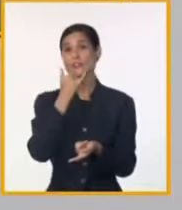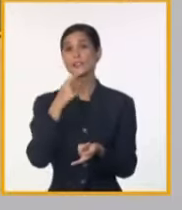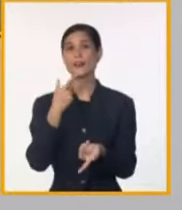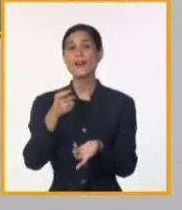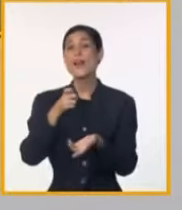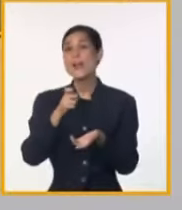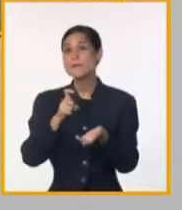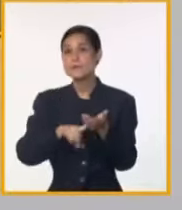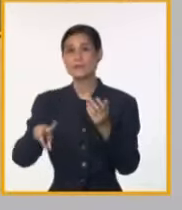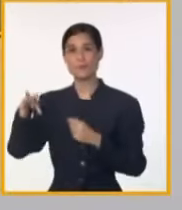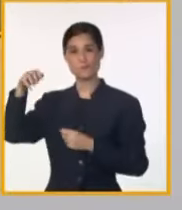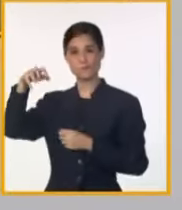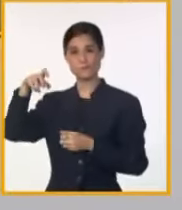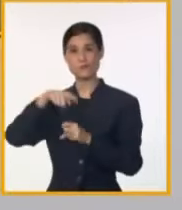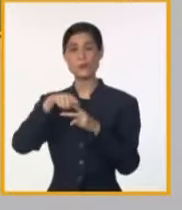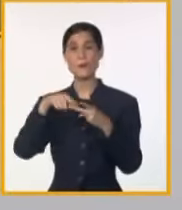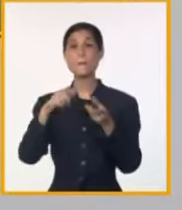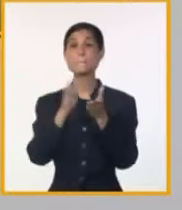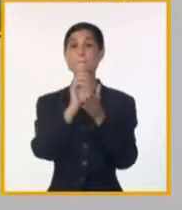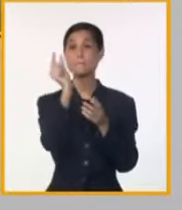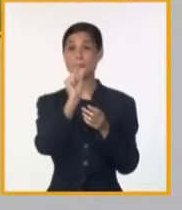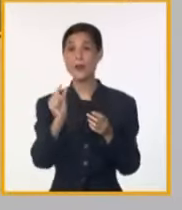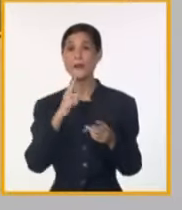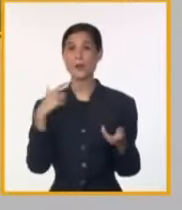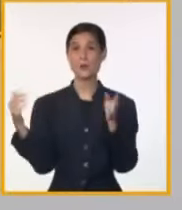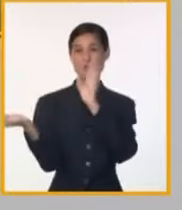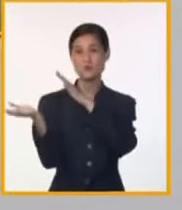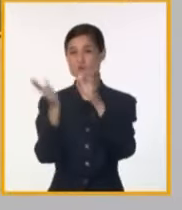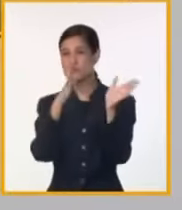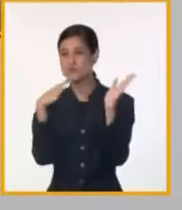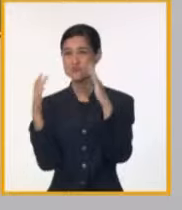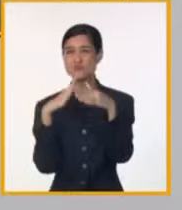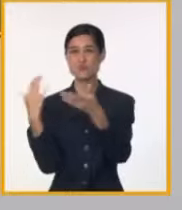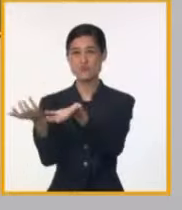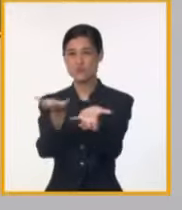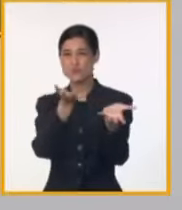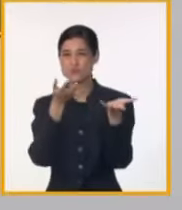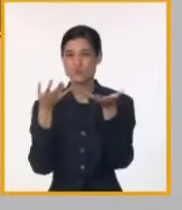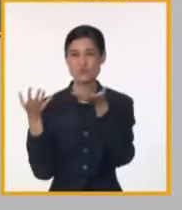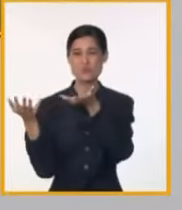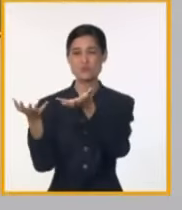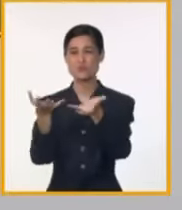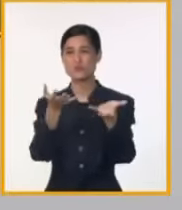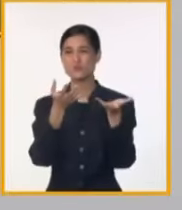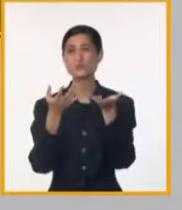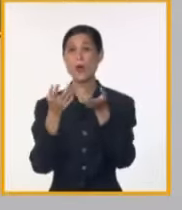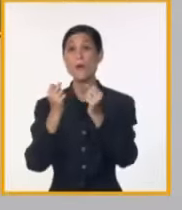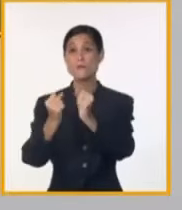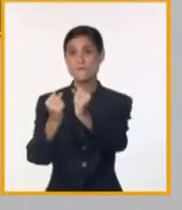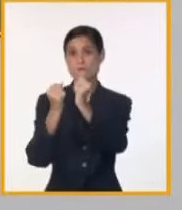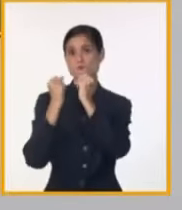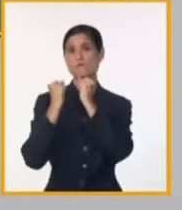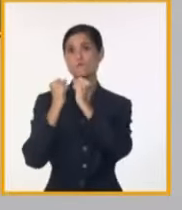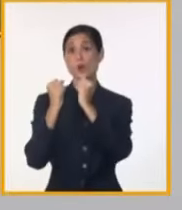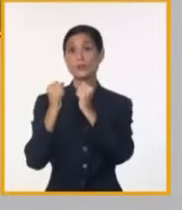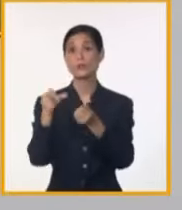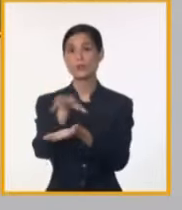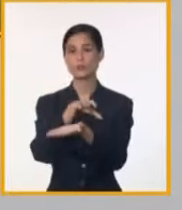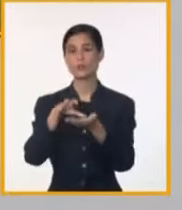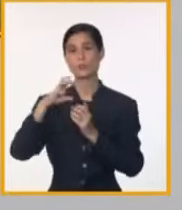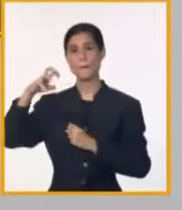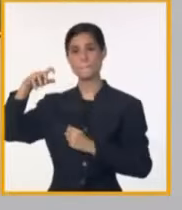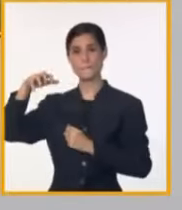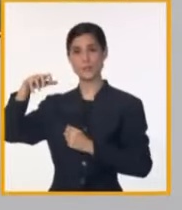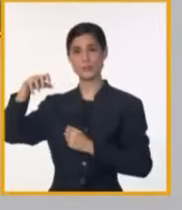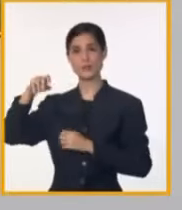mayabeque con velocidades Entre 25 y 40 km porh y hasta 50 km porh con rachas superiores en Pinar del Río desde el